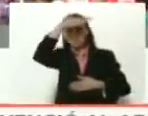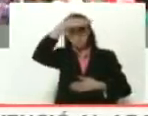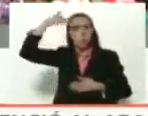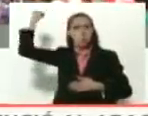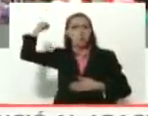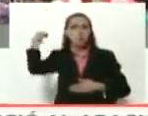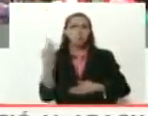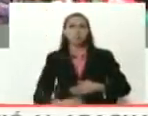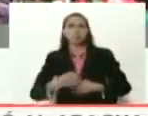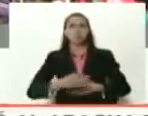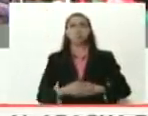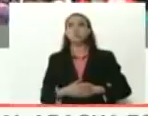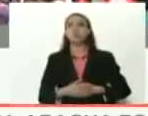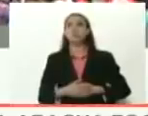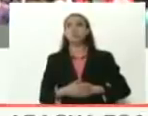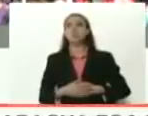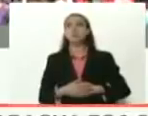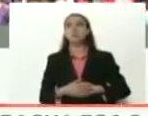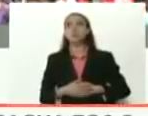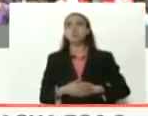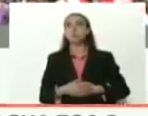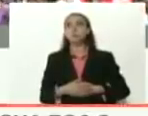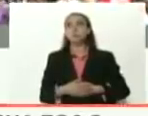una verdadera revolución.